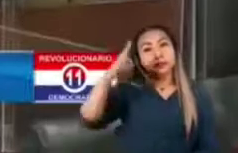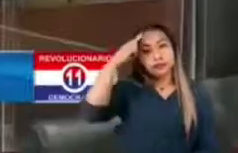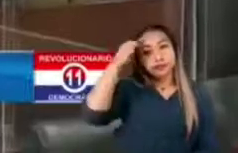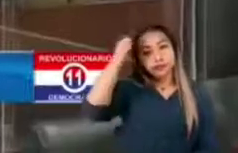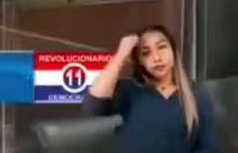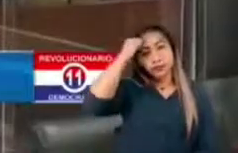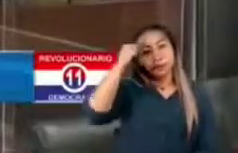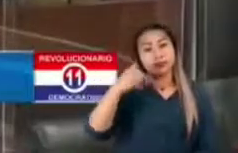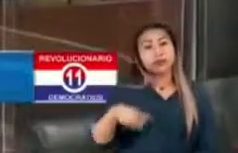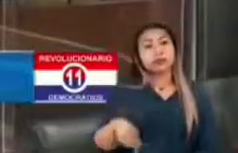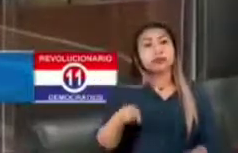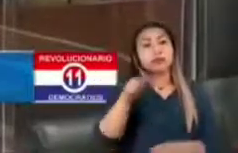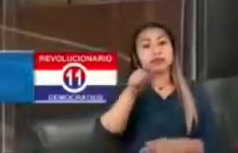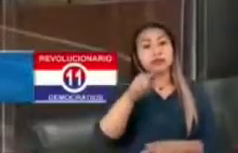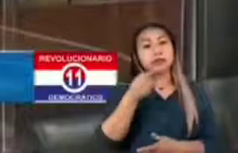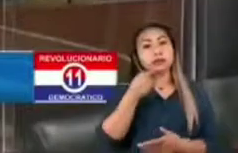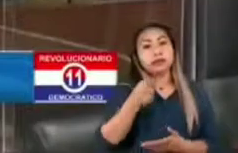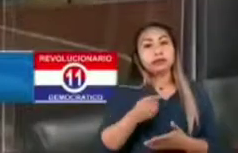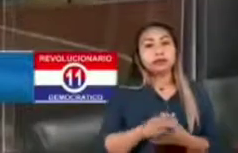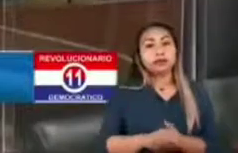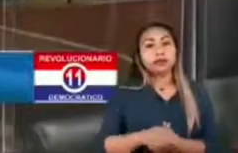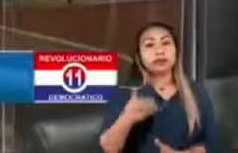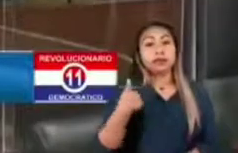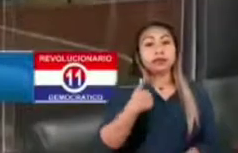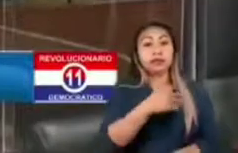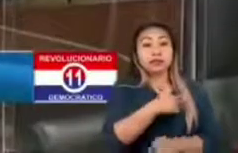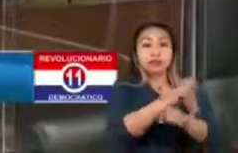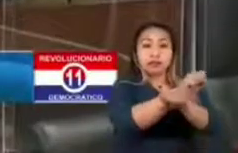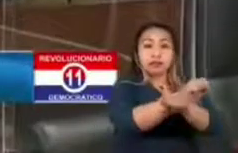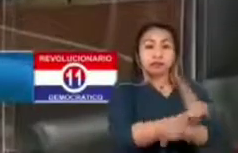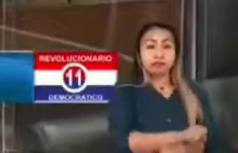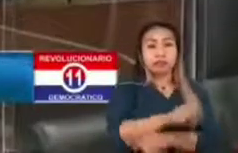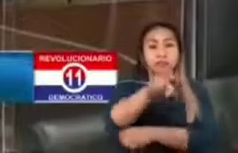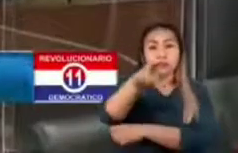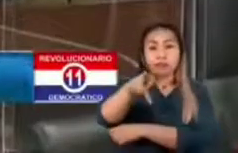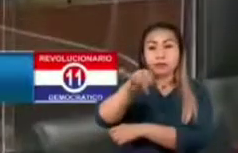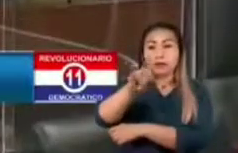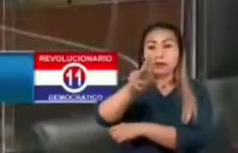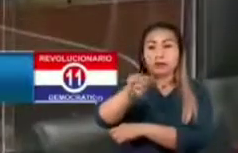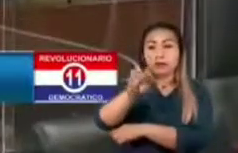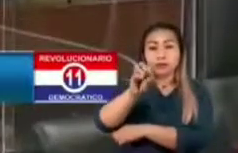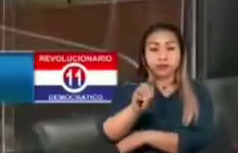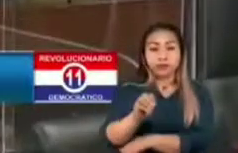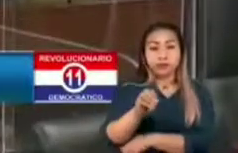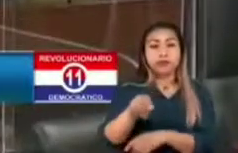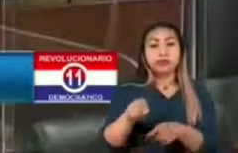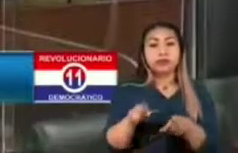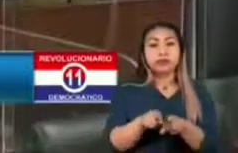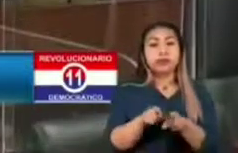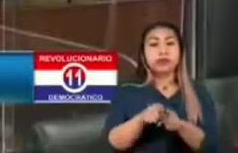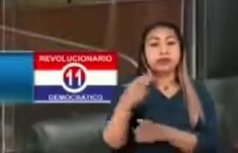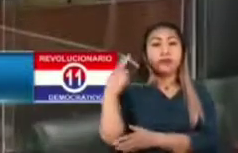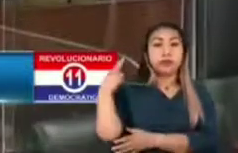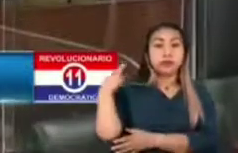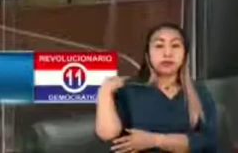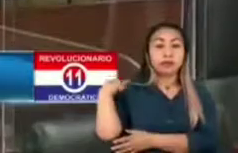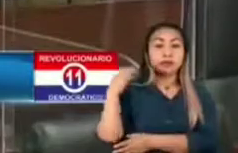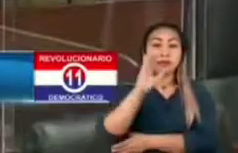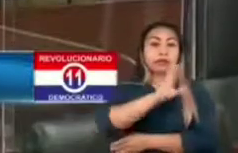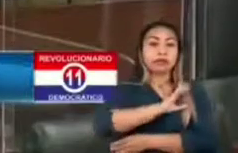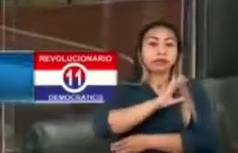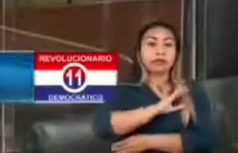su ministro de seguridad pino y su ministro y su jefe de policía son los